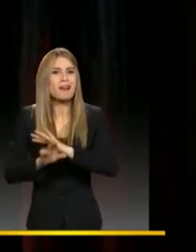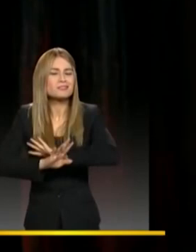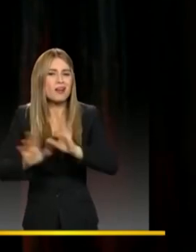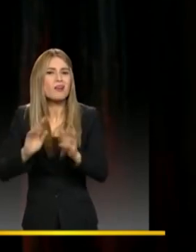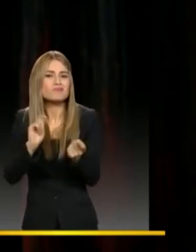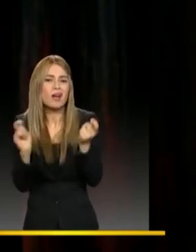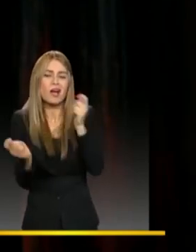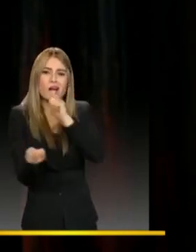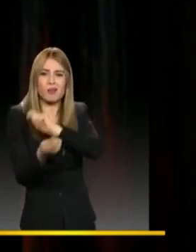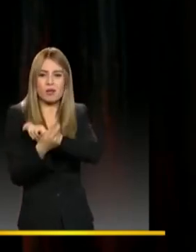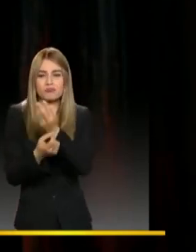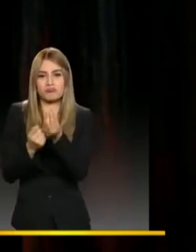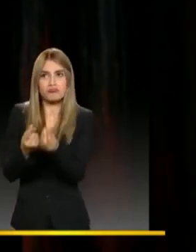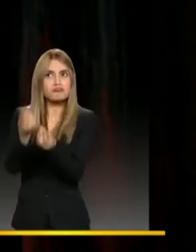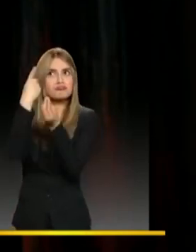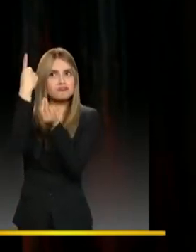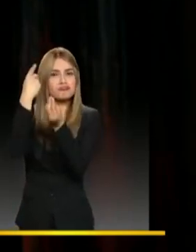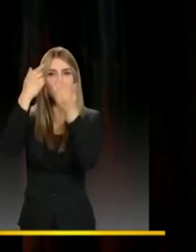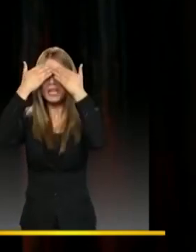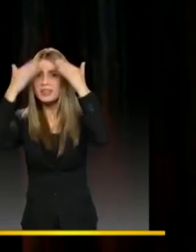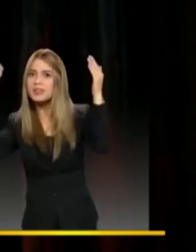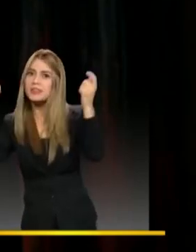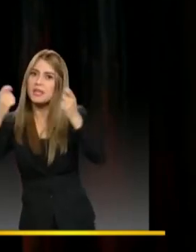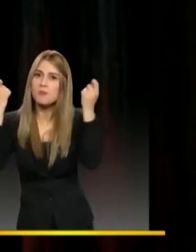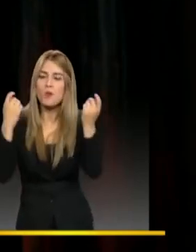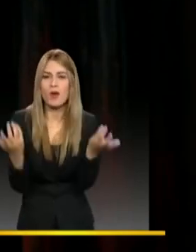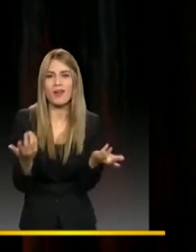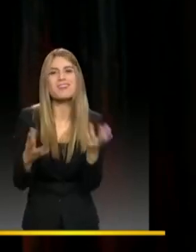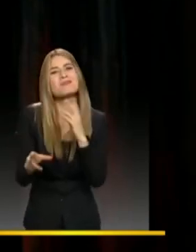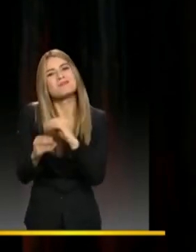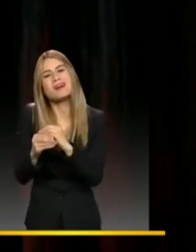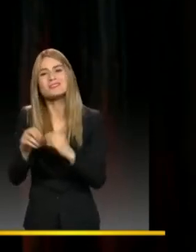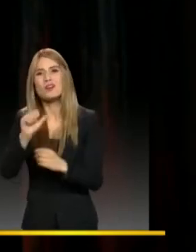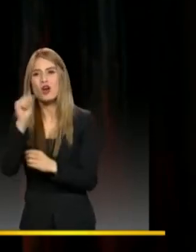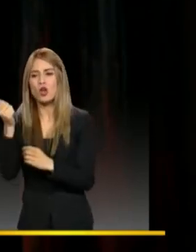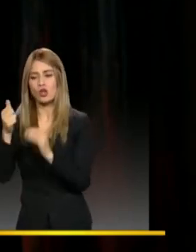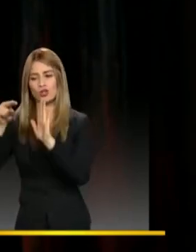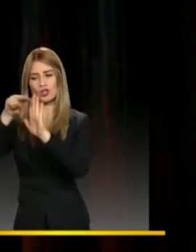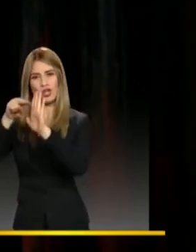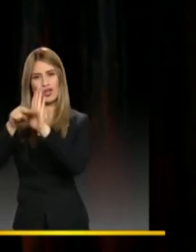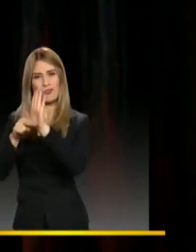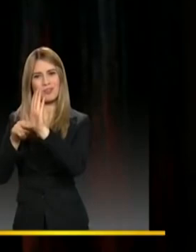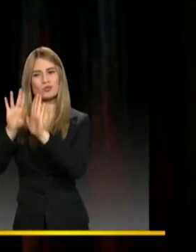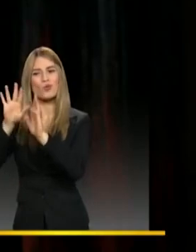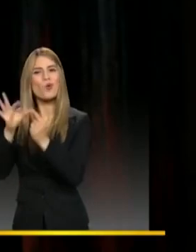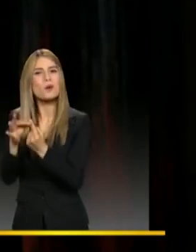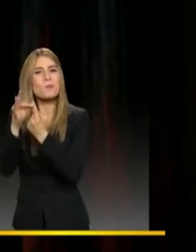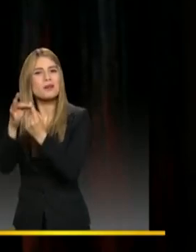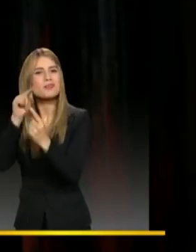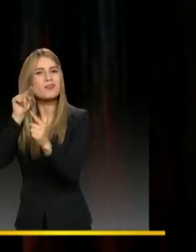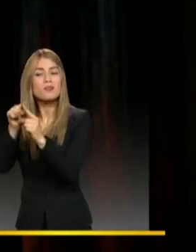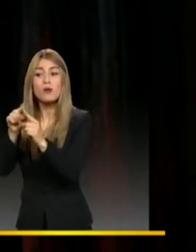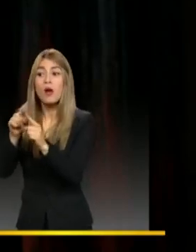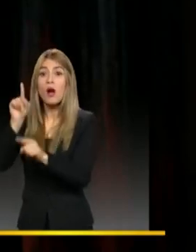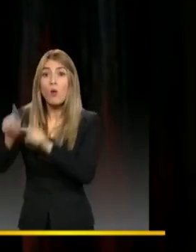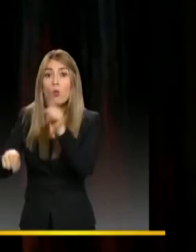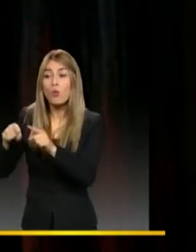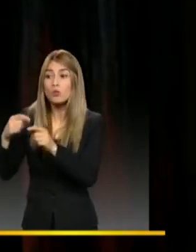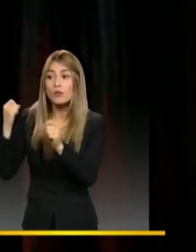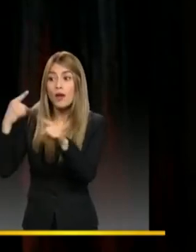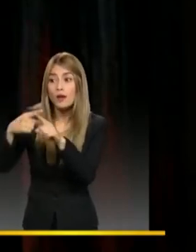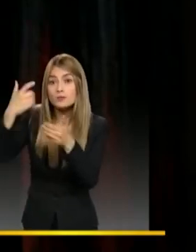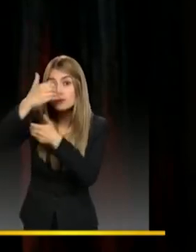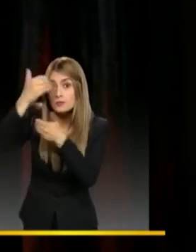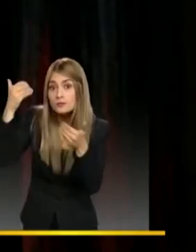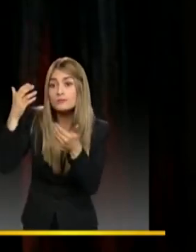acuerdo, incluyendo las relativas a la justicia especial para la paz. Hay sombras, como la